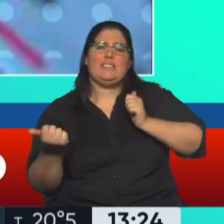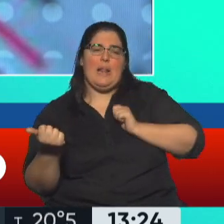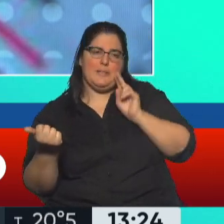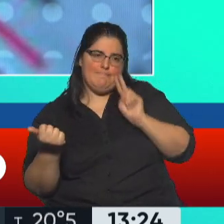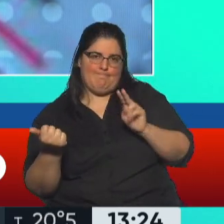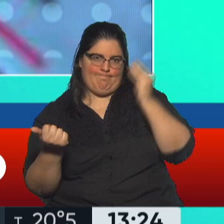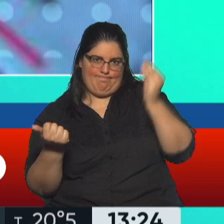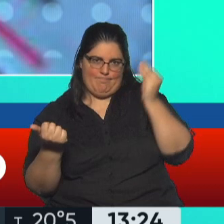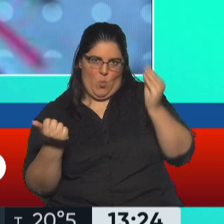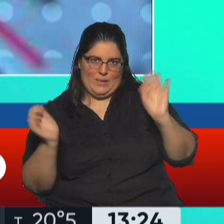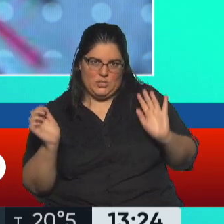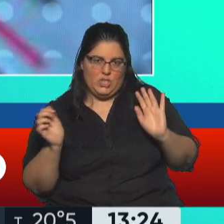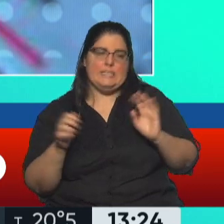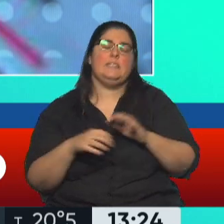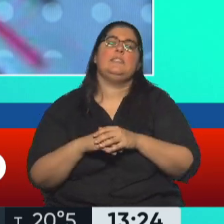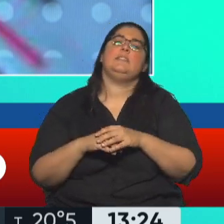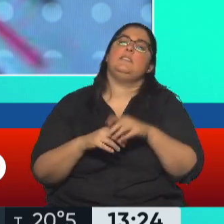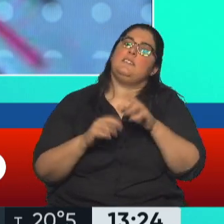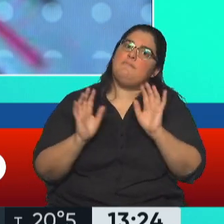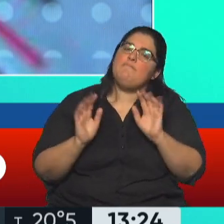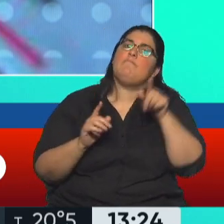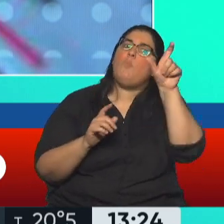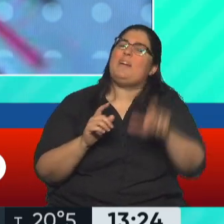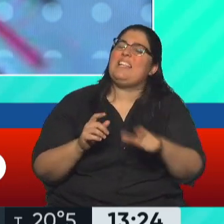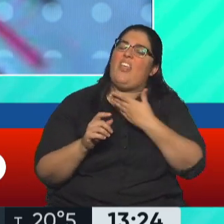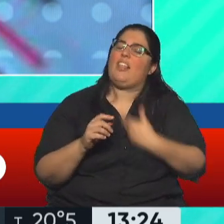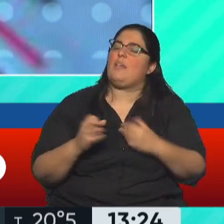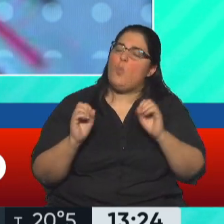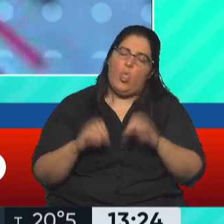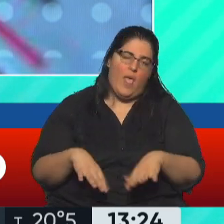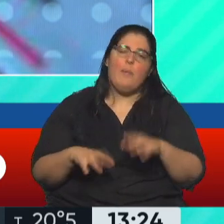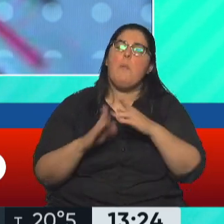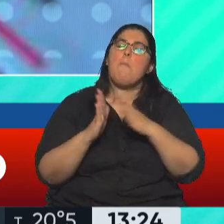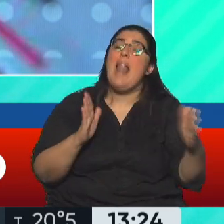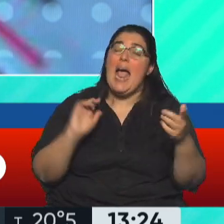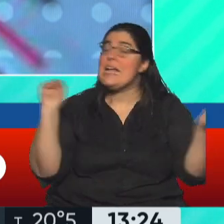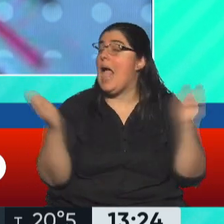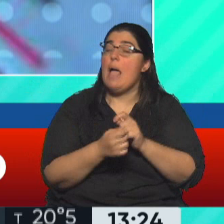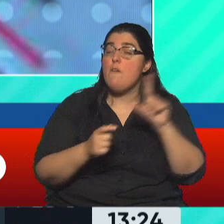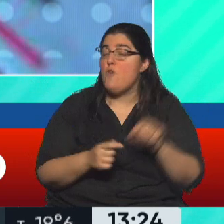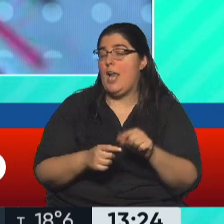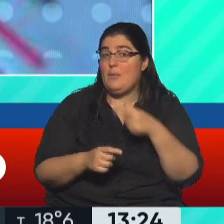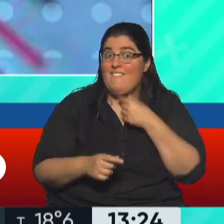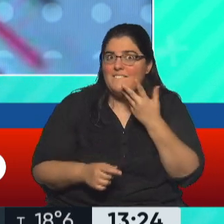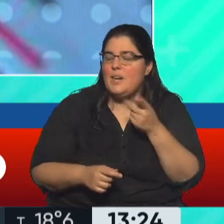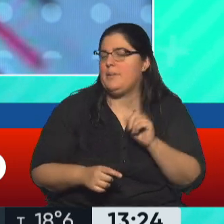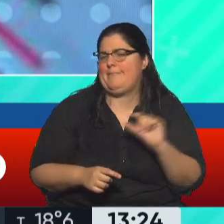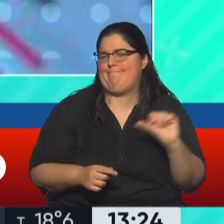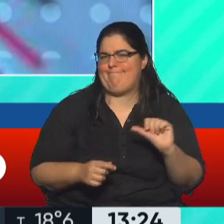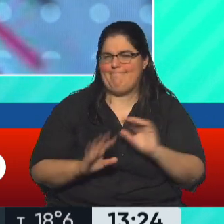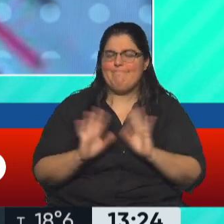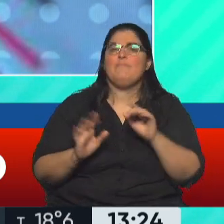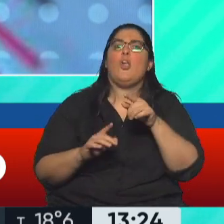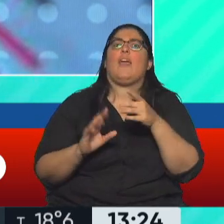preocupación. Entonces, y además, entonces es un presidente muy débil para ejecutar un programa tan radical como el que él quisiera, que pasa además